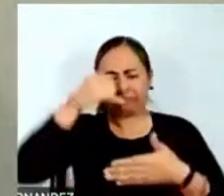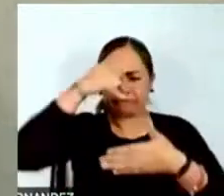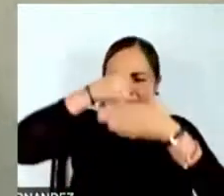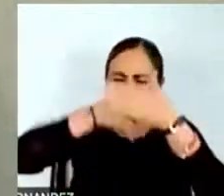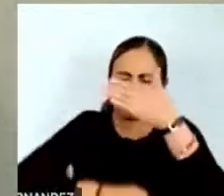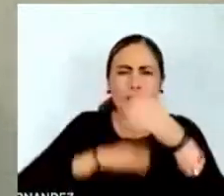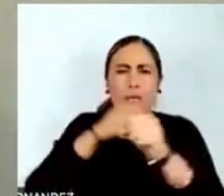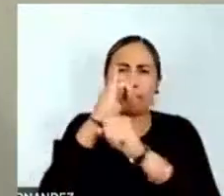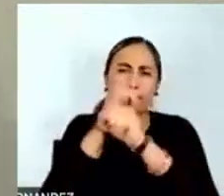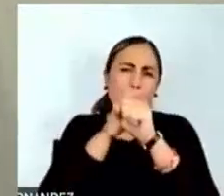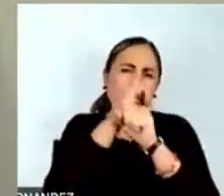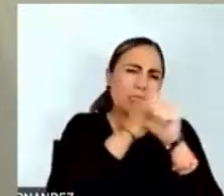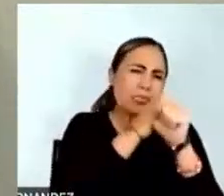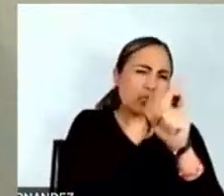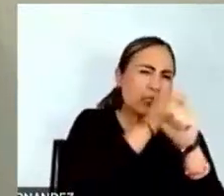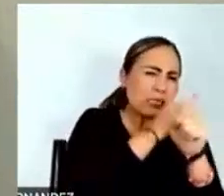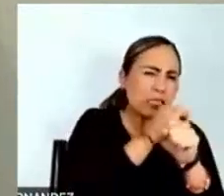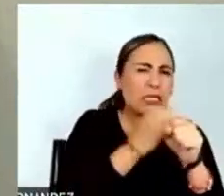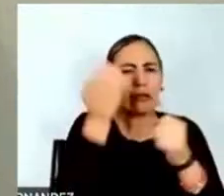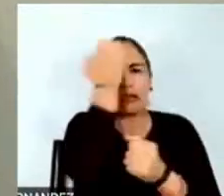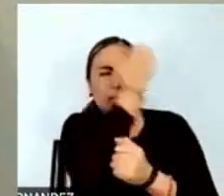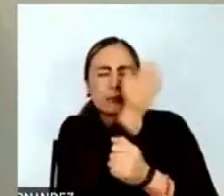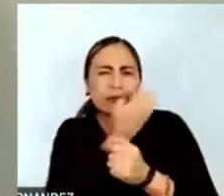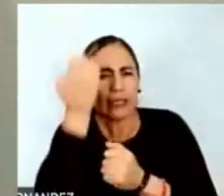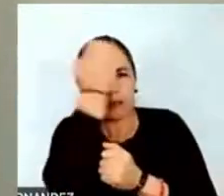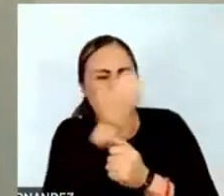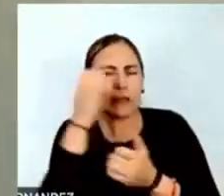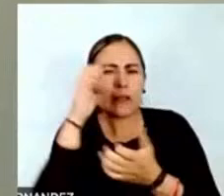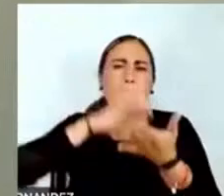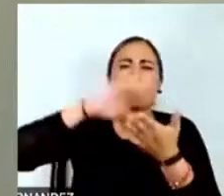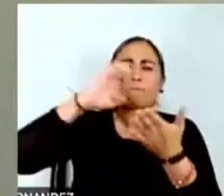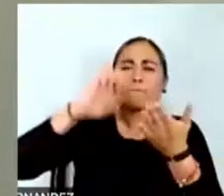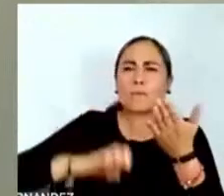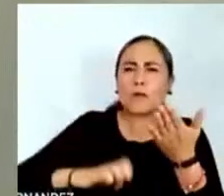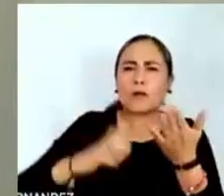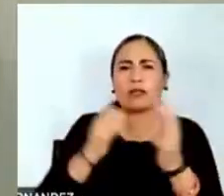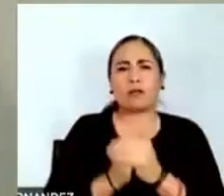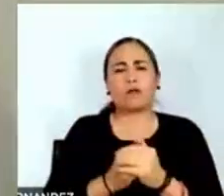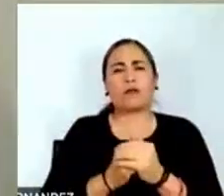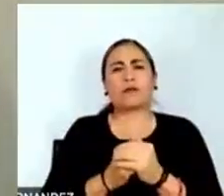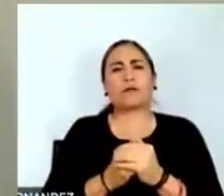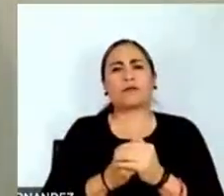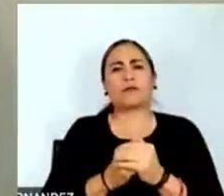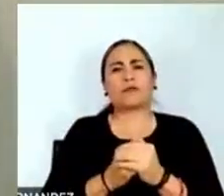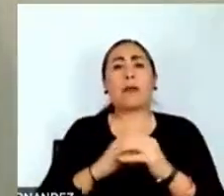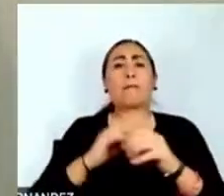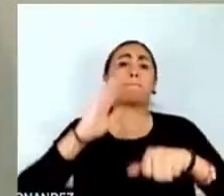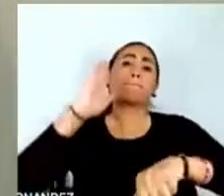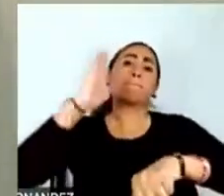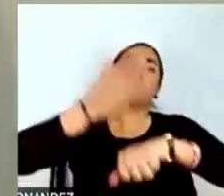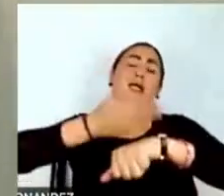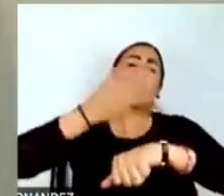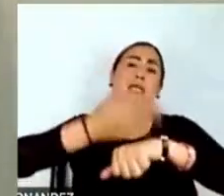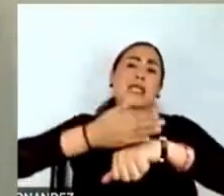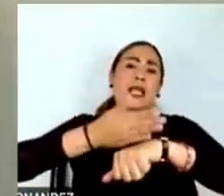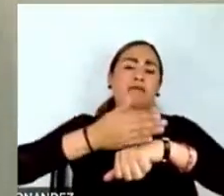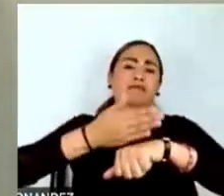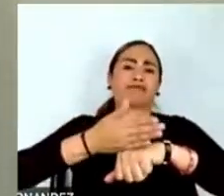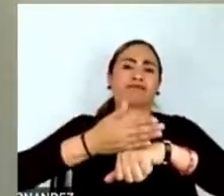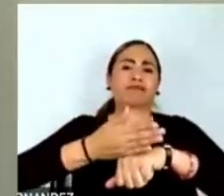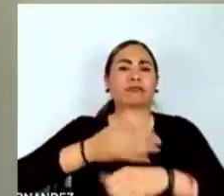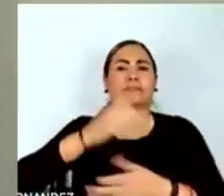para percatarnos, por ejemplo, de cómo las tasas de pena capital para estos jueces se